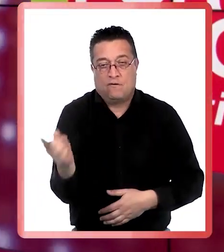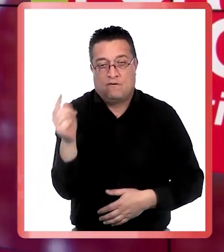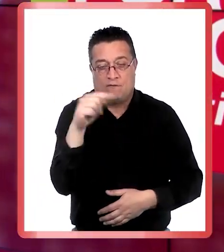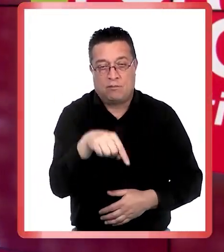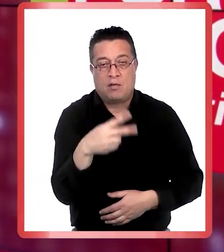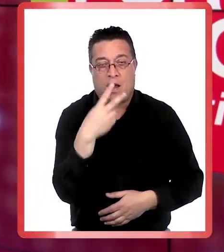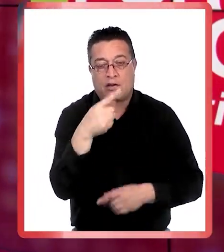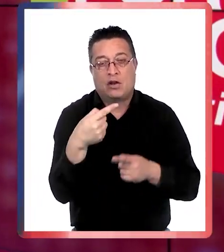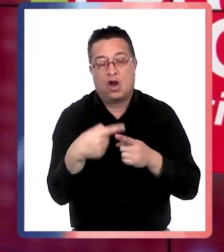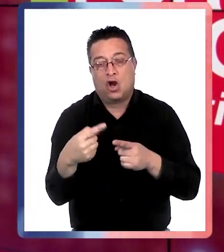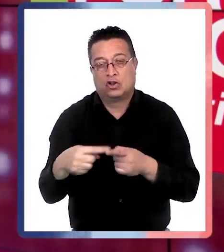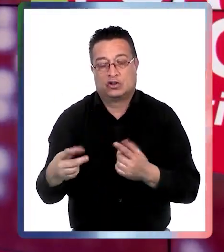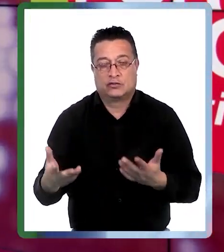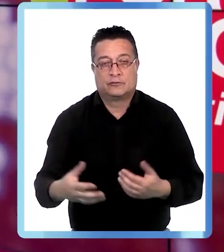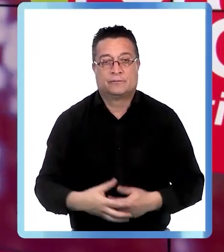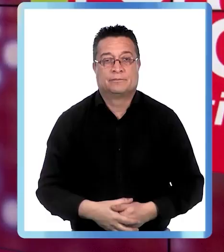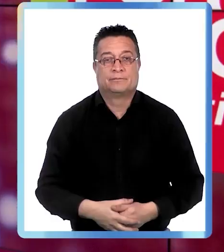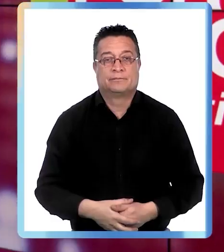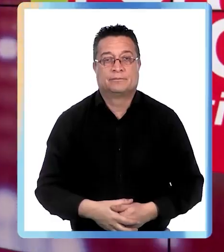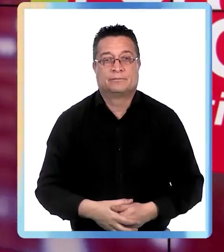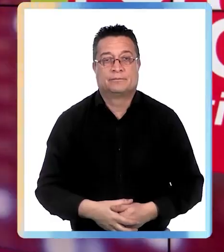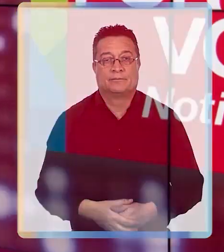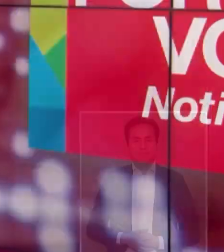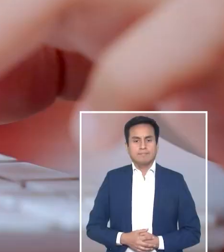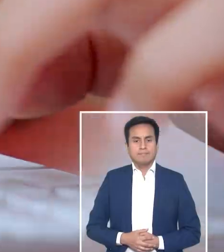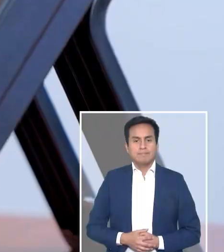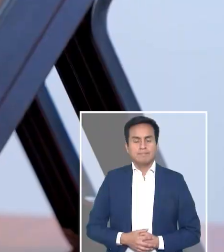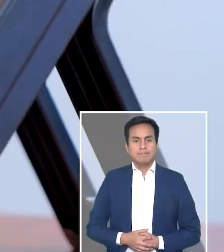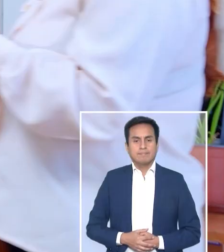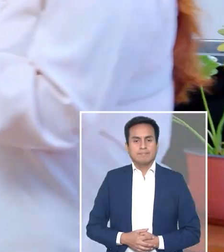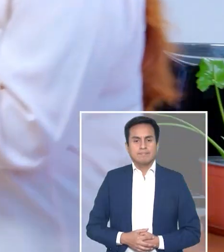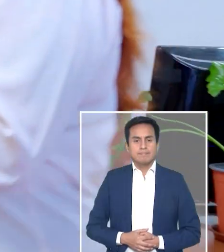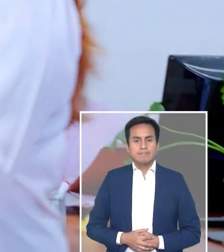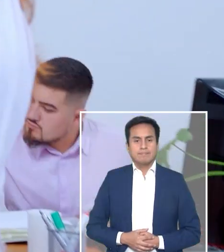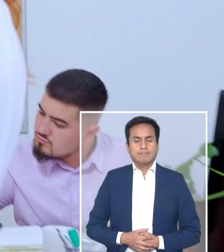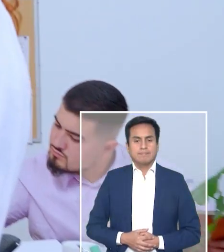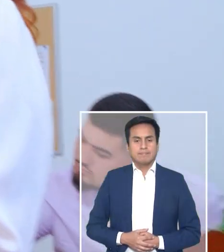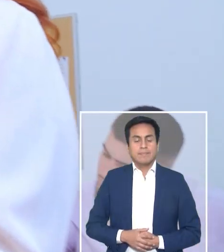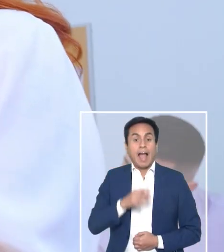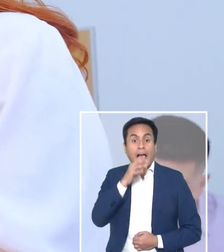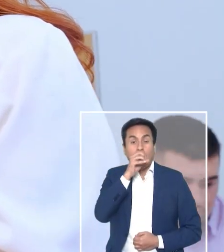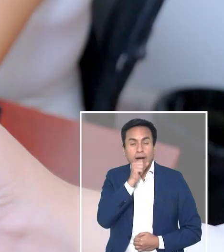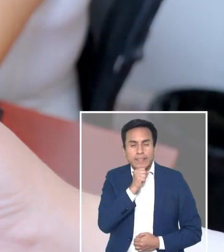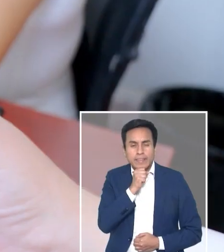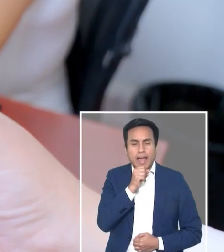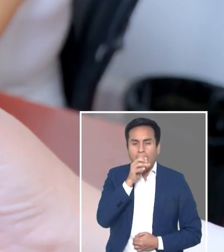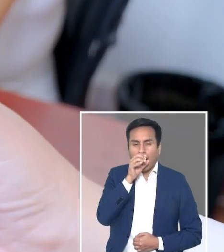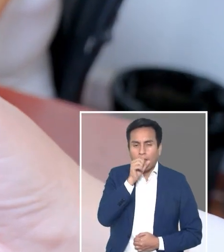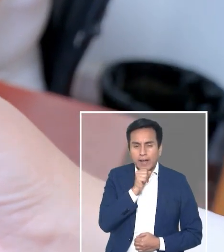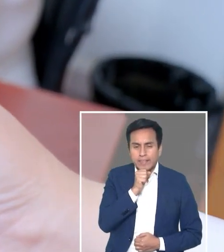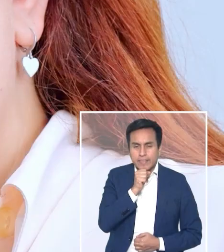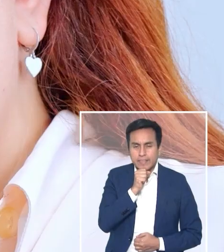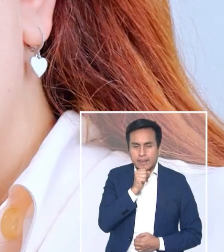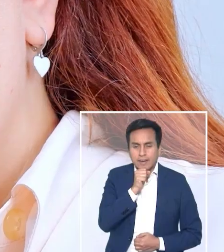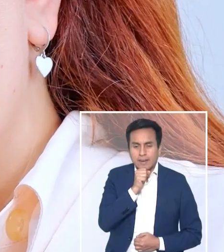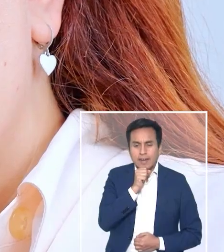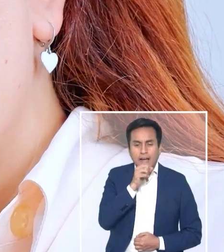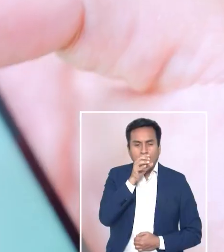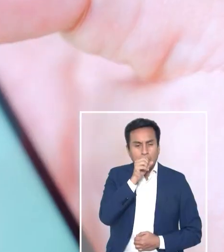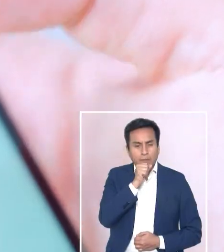regresamos para revisar más informaciones del país Aguanta aguanta